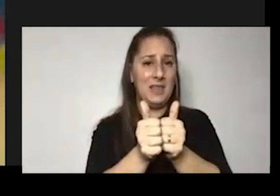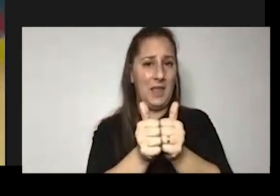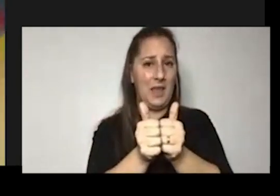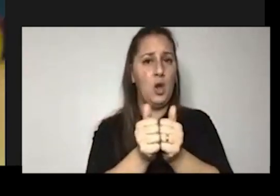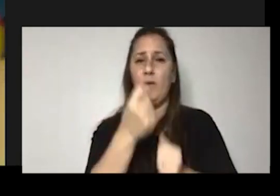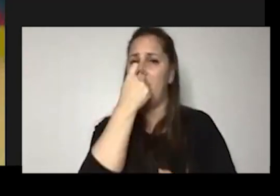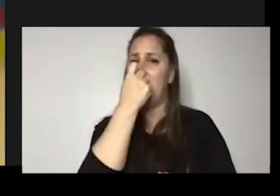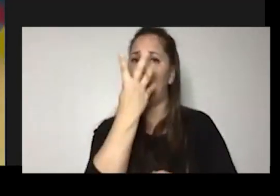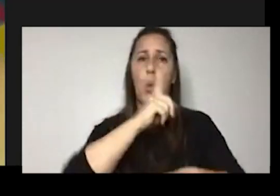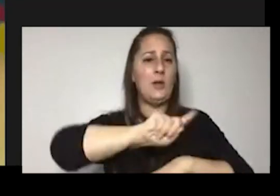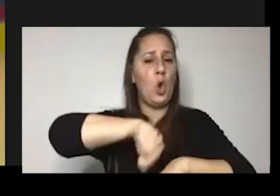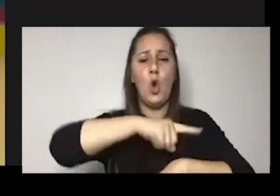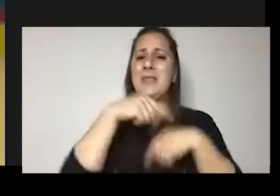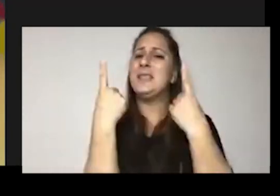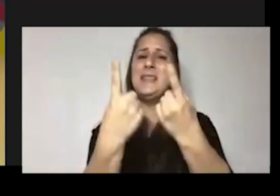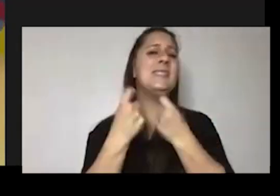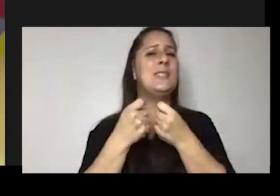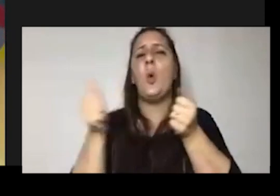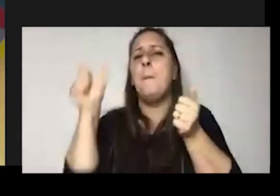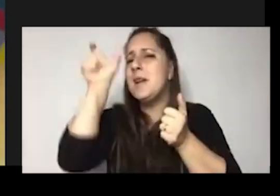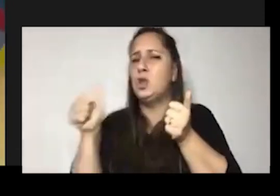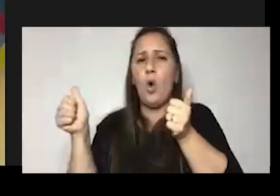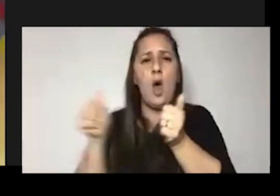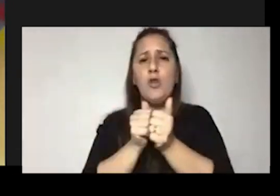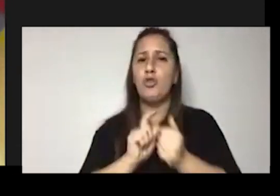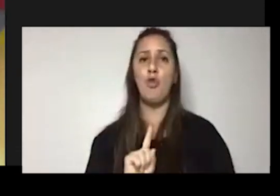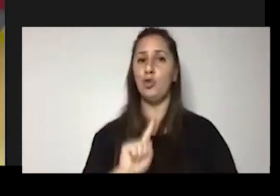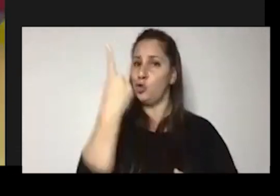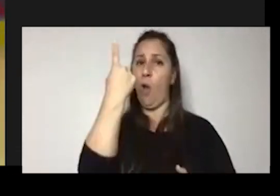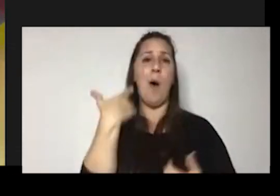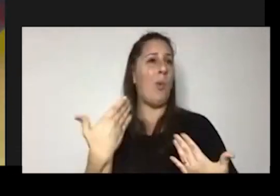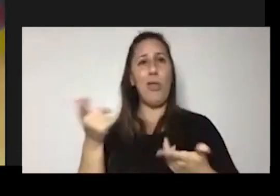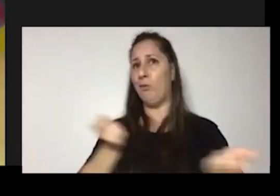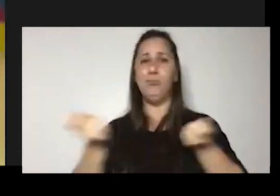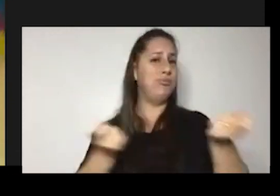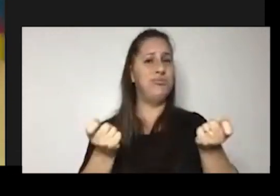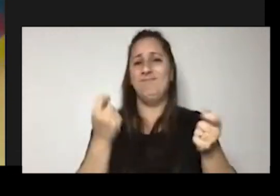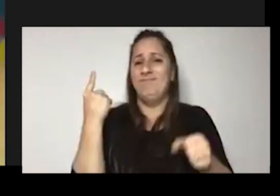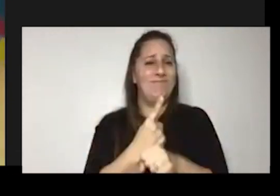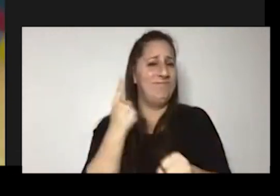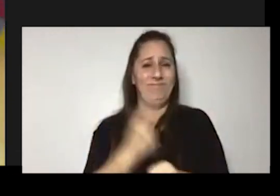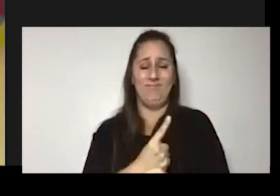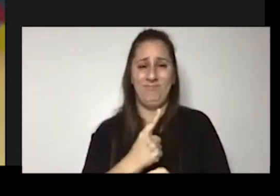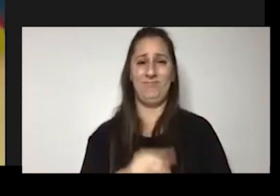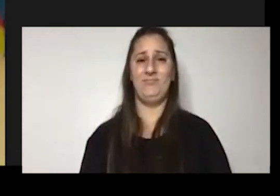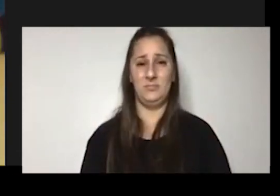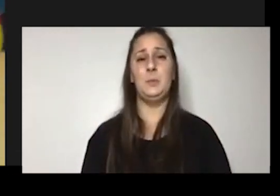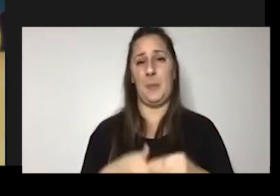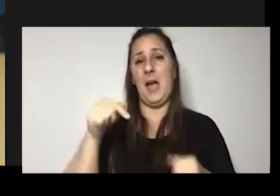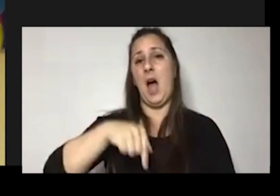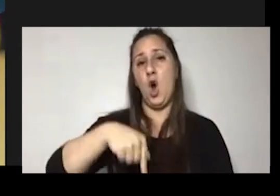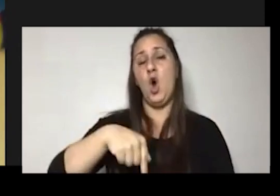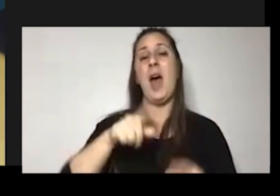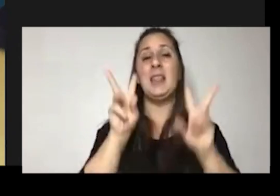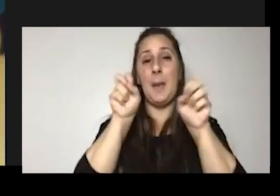día necesito una persona, yo no me valgo por mí sola. Justamente ahora con el tema de la pandemia era